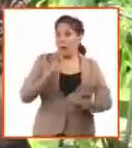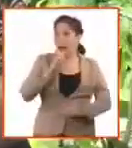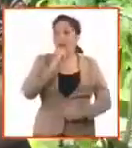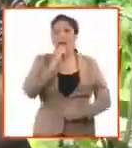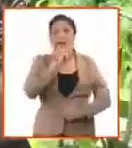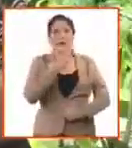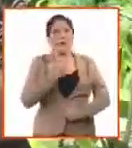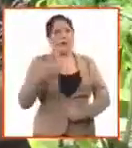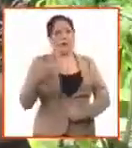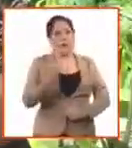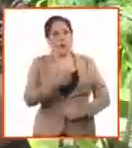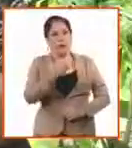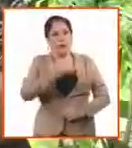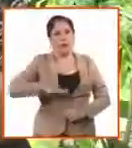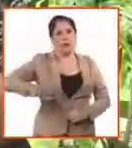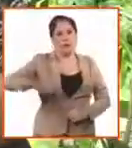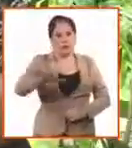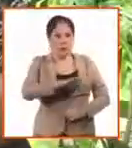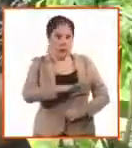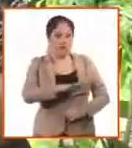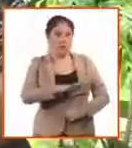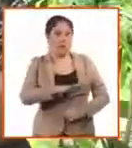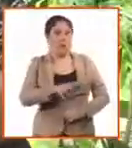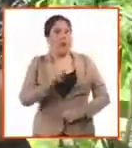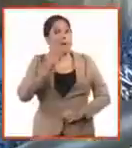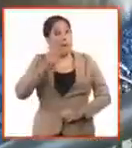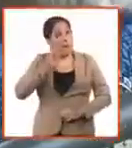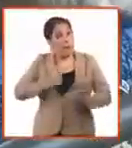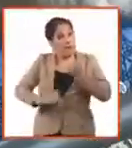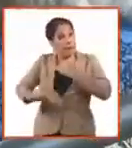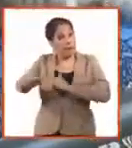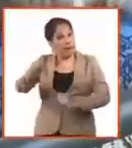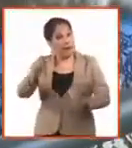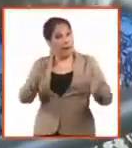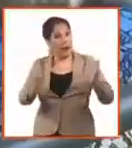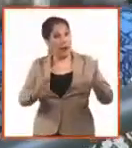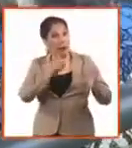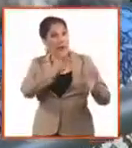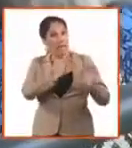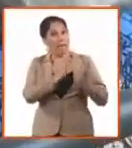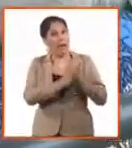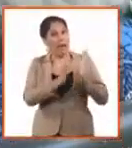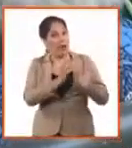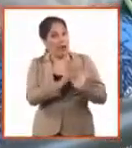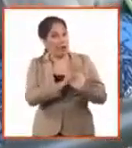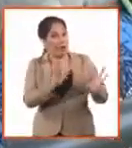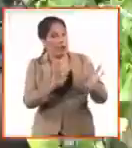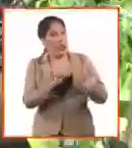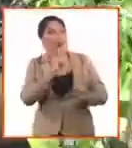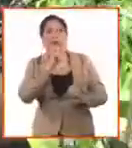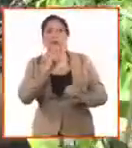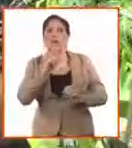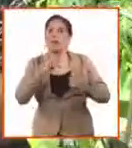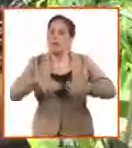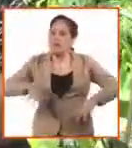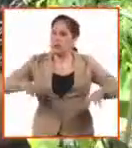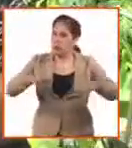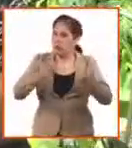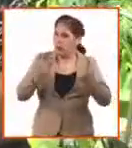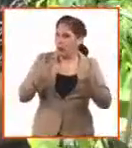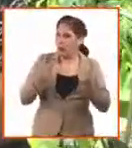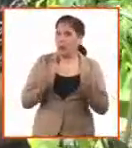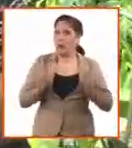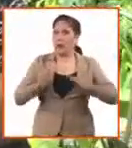sociedad muchachos que nacieron en esa época que tuvieron condiciones muy difíciles donde no había a